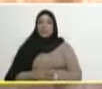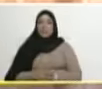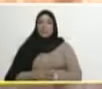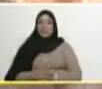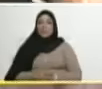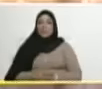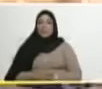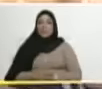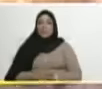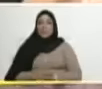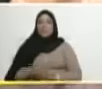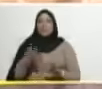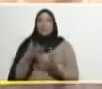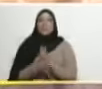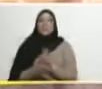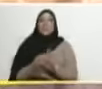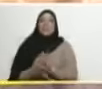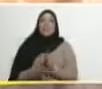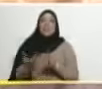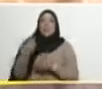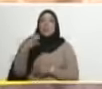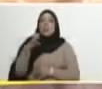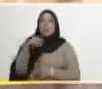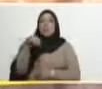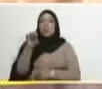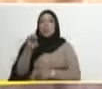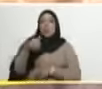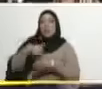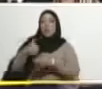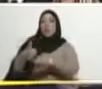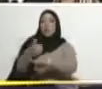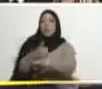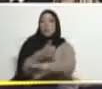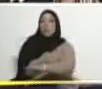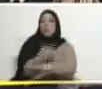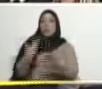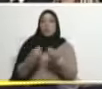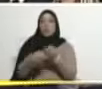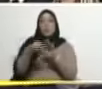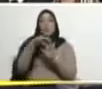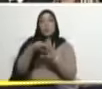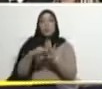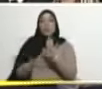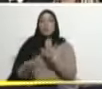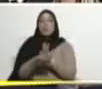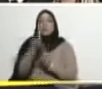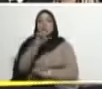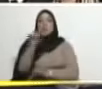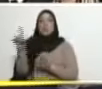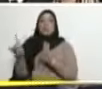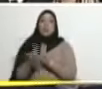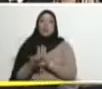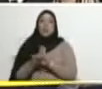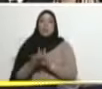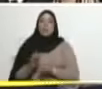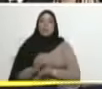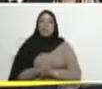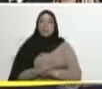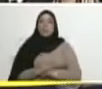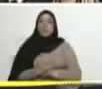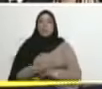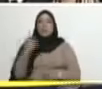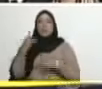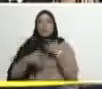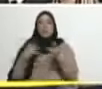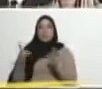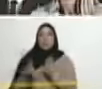por el magnífico Consejo Nacional Electoral, en cumplimiento siempre de las leyes que rigen